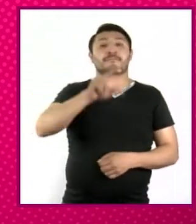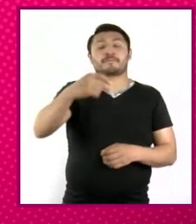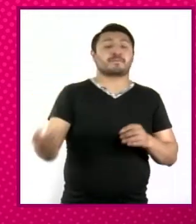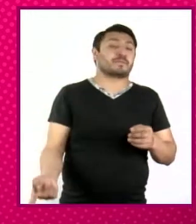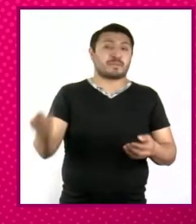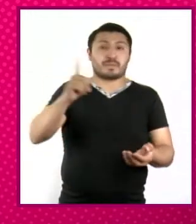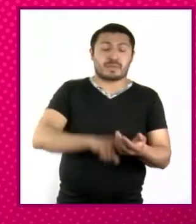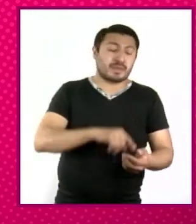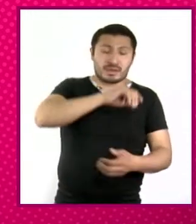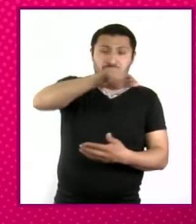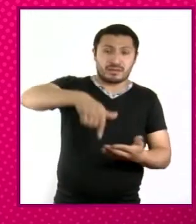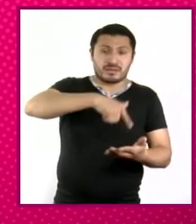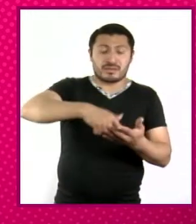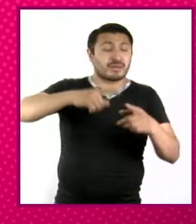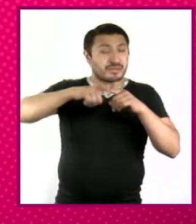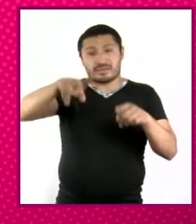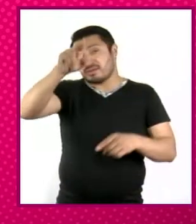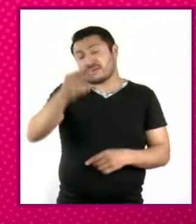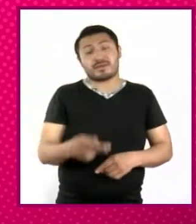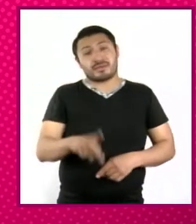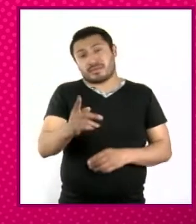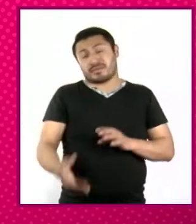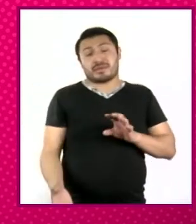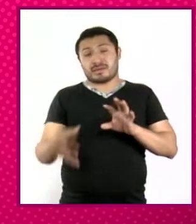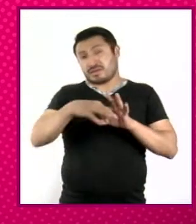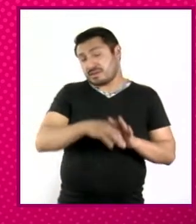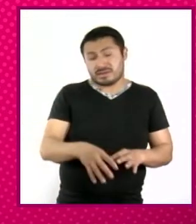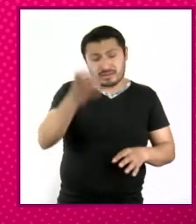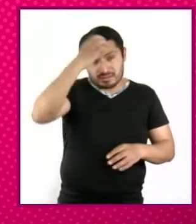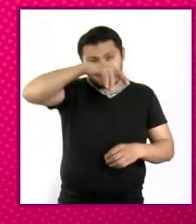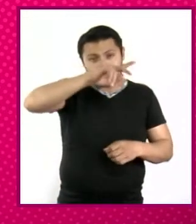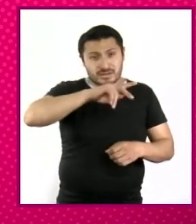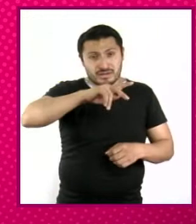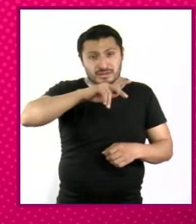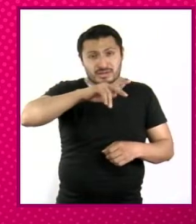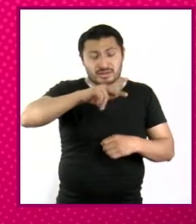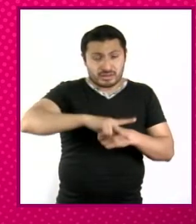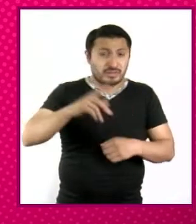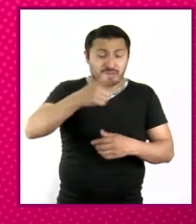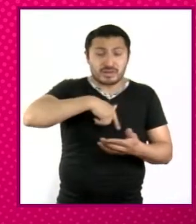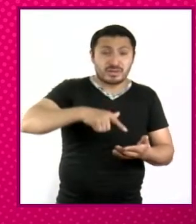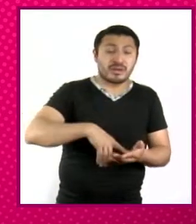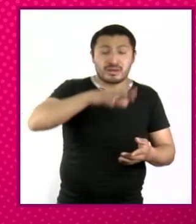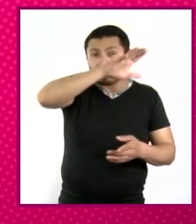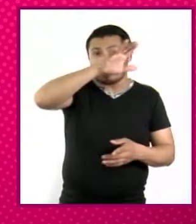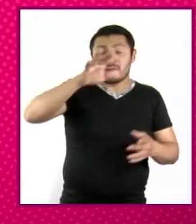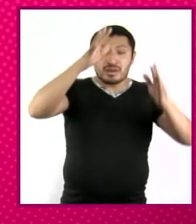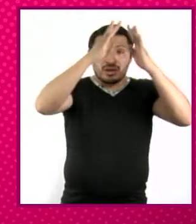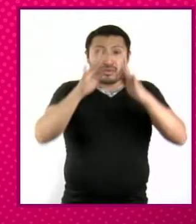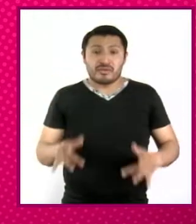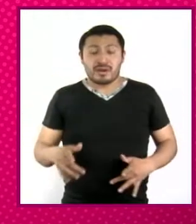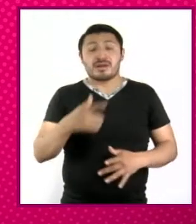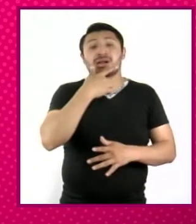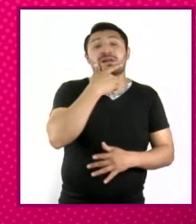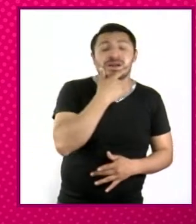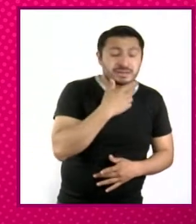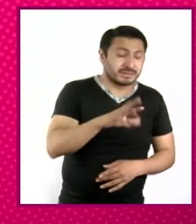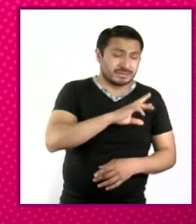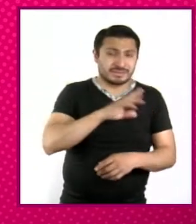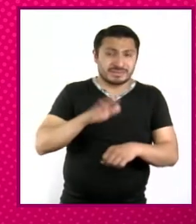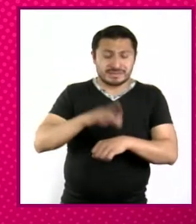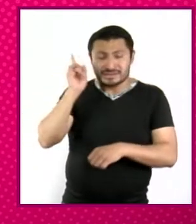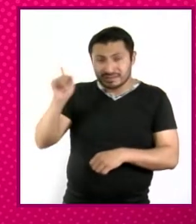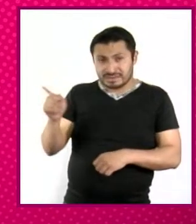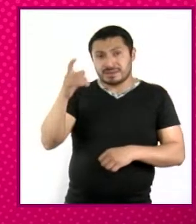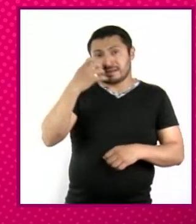otros espacios, pero que de ahí, bueno, pues pasa a estos lugares como lo son Francia, como lo son la Gran Bretaña particularmente, y